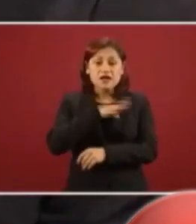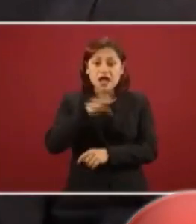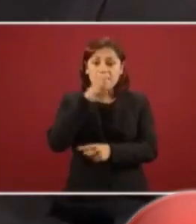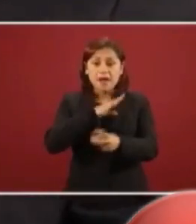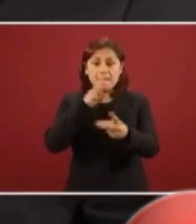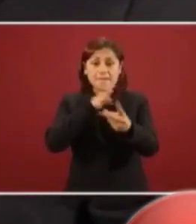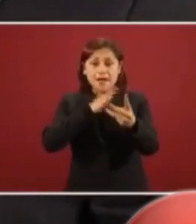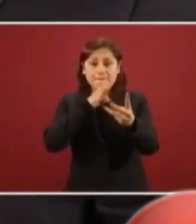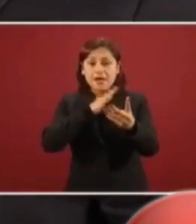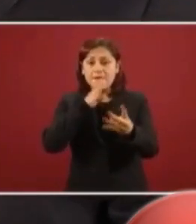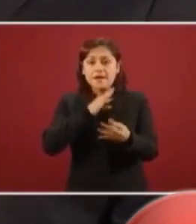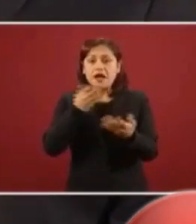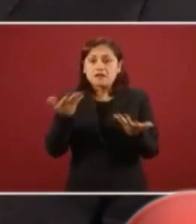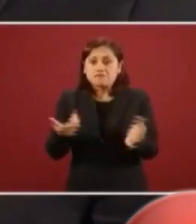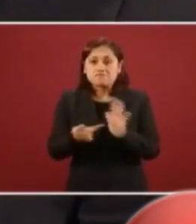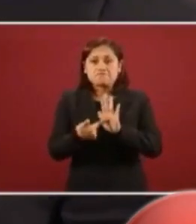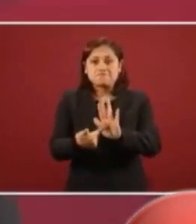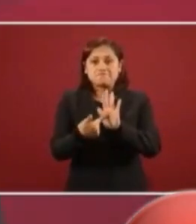y